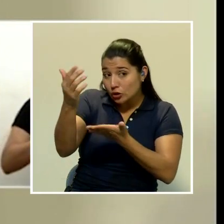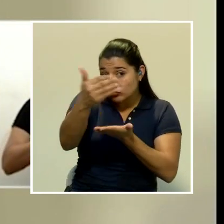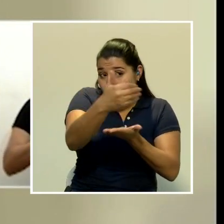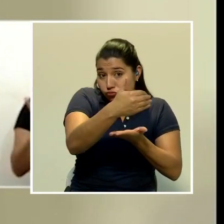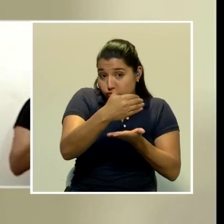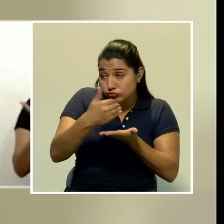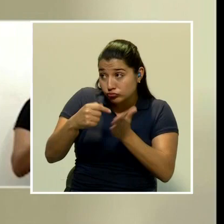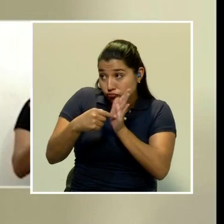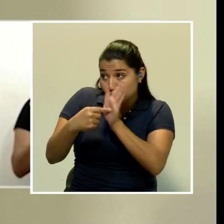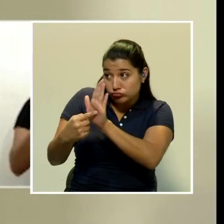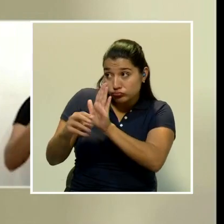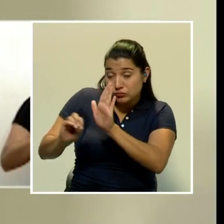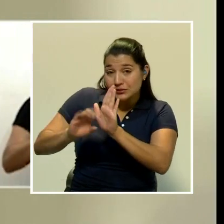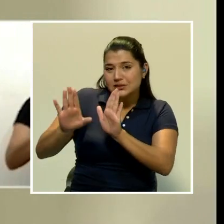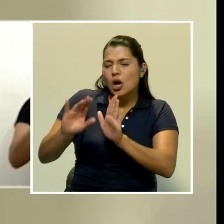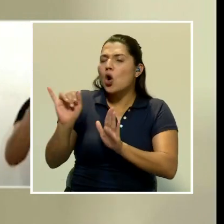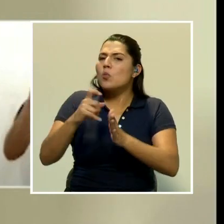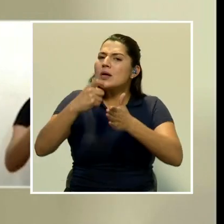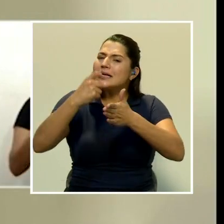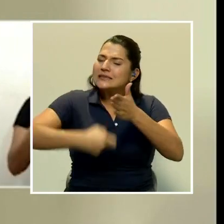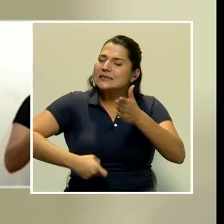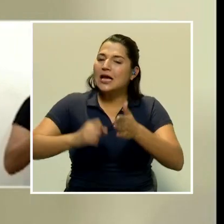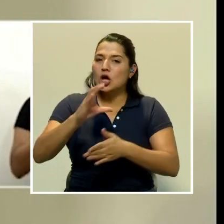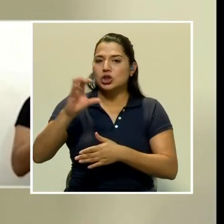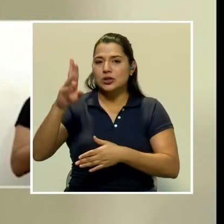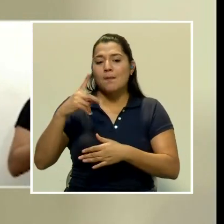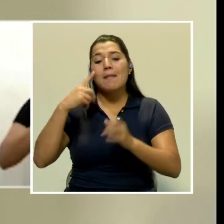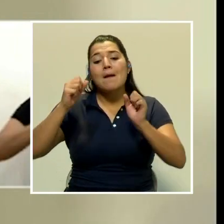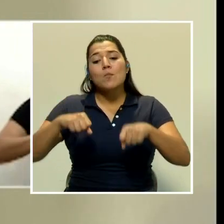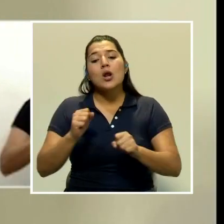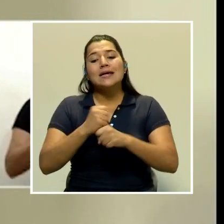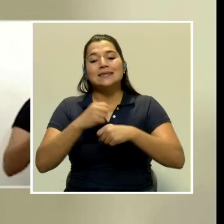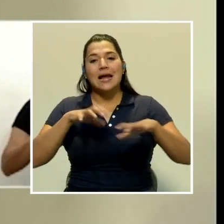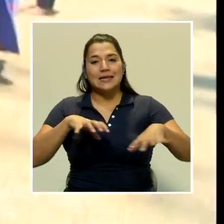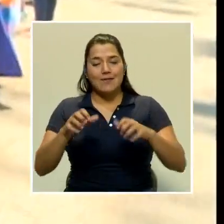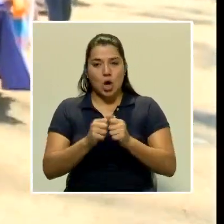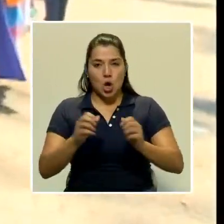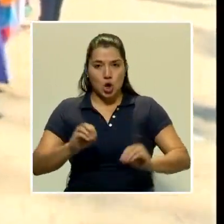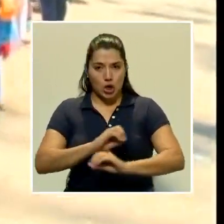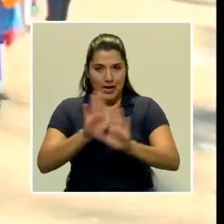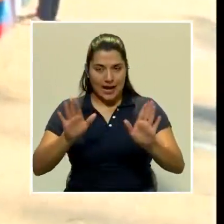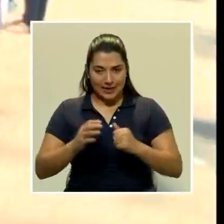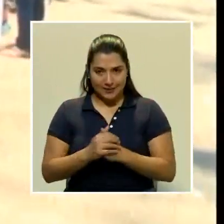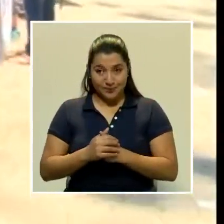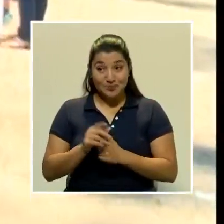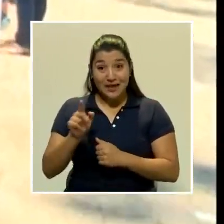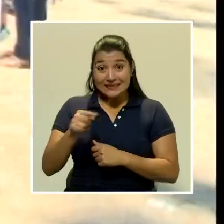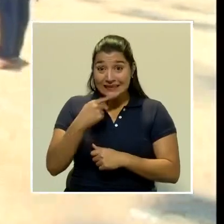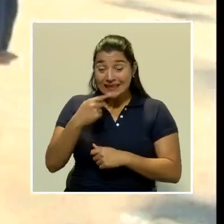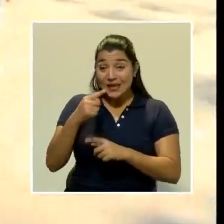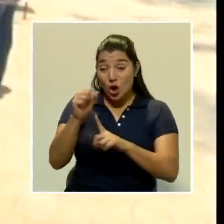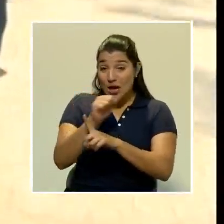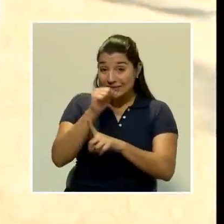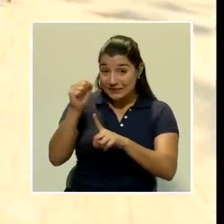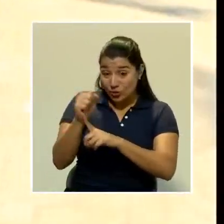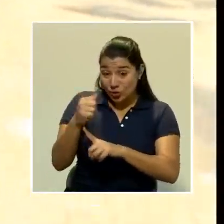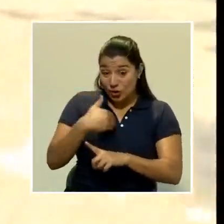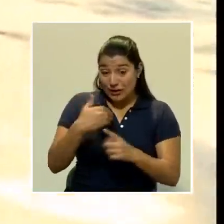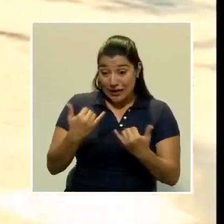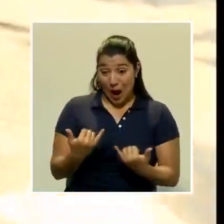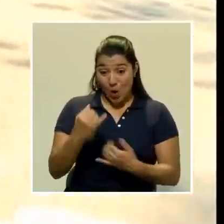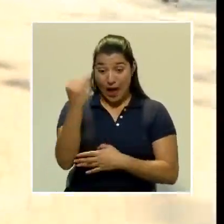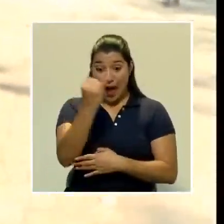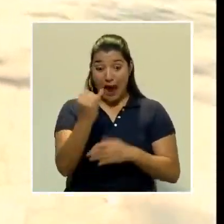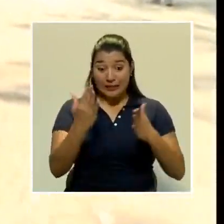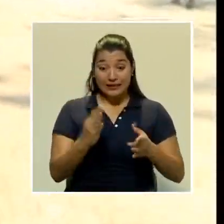robusta institucionalidad de Costa Rica, realizar esta actividad con absoluta transparencia. Durán recordó que la situación de muchos artistas y